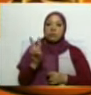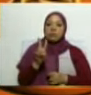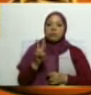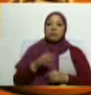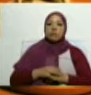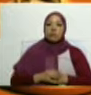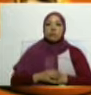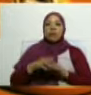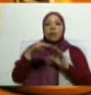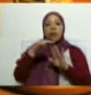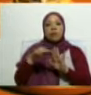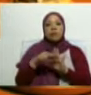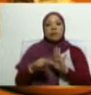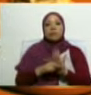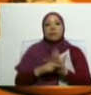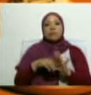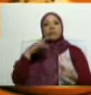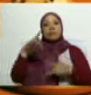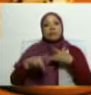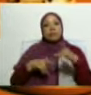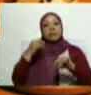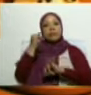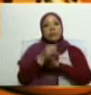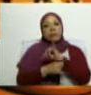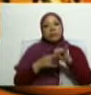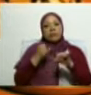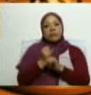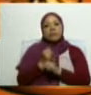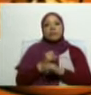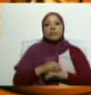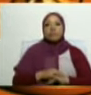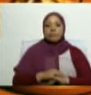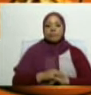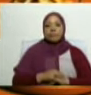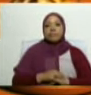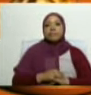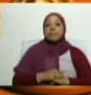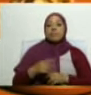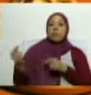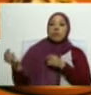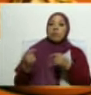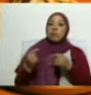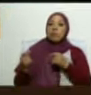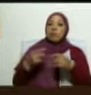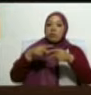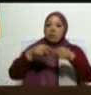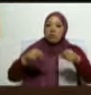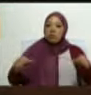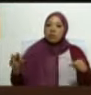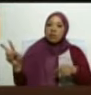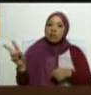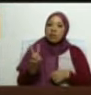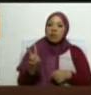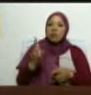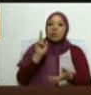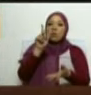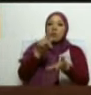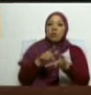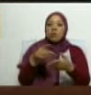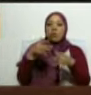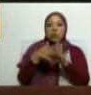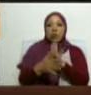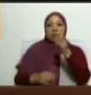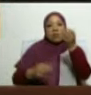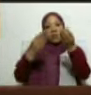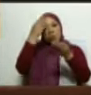la instrumentalización de la Corte Internacional de Justicia para dirimir la controversia territorial. Esta actuación incumple con el